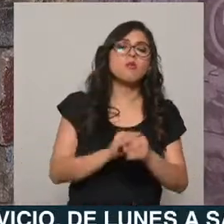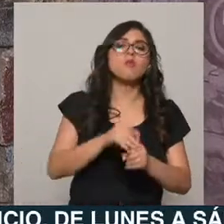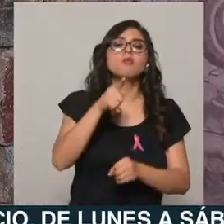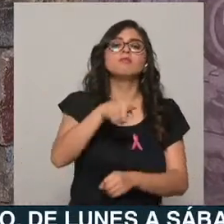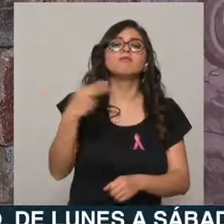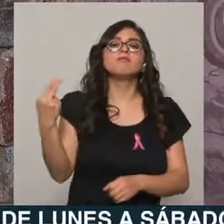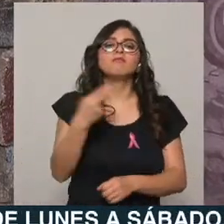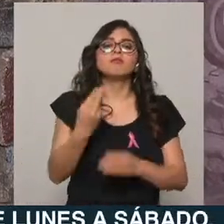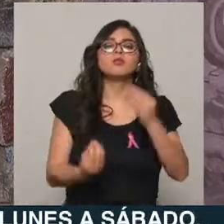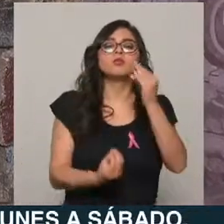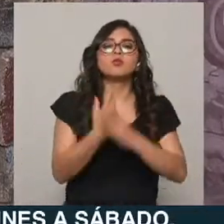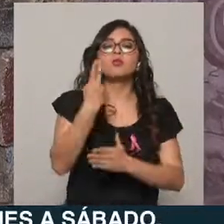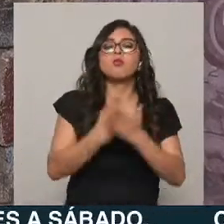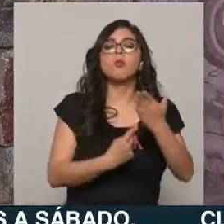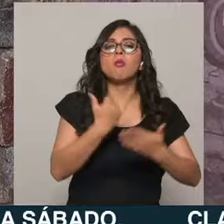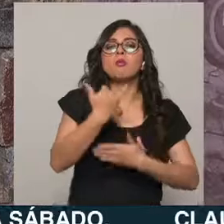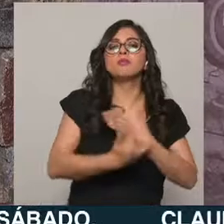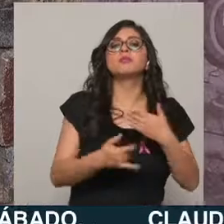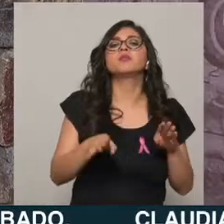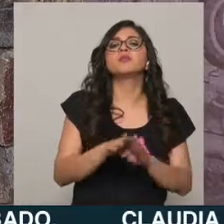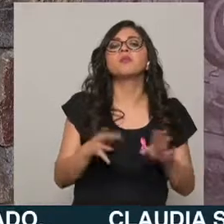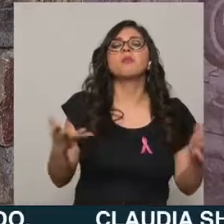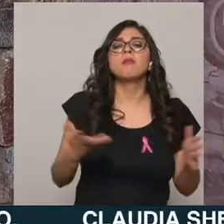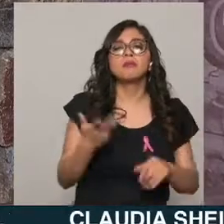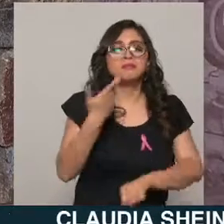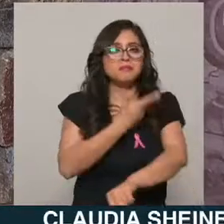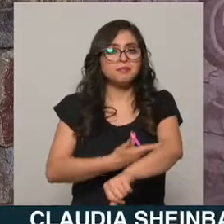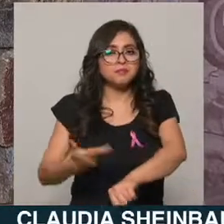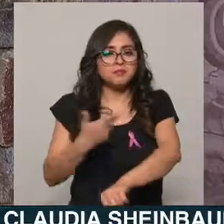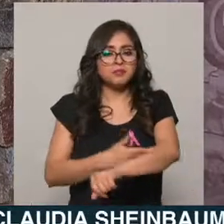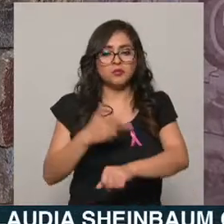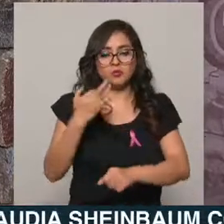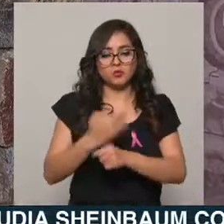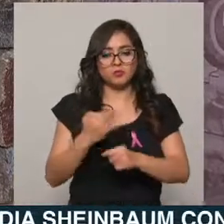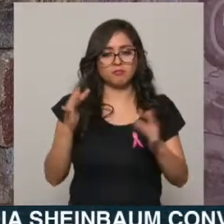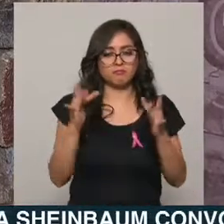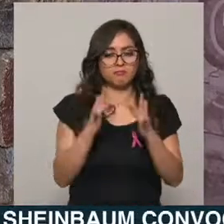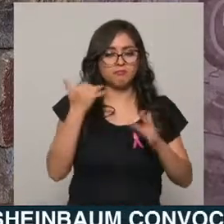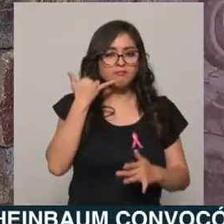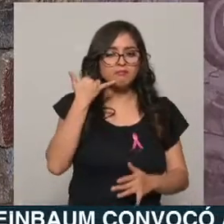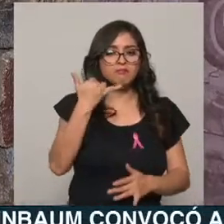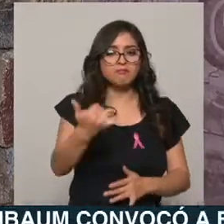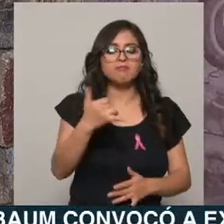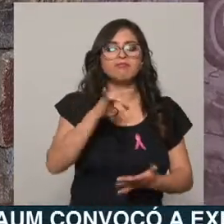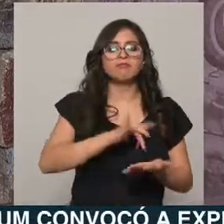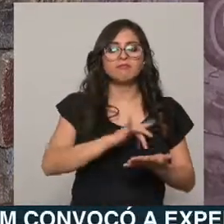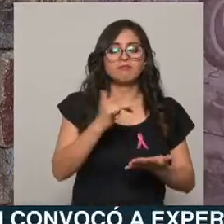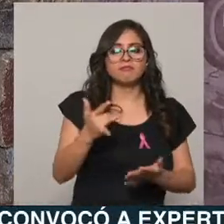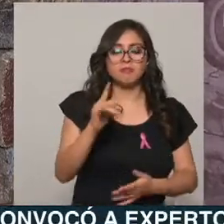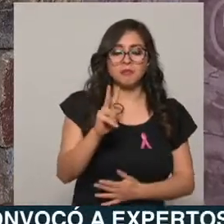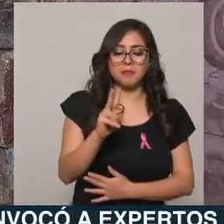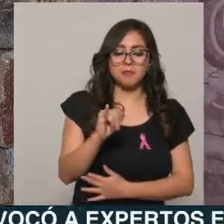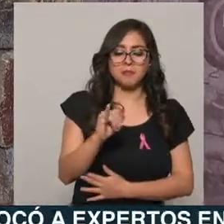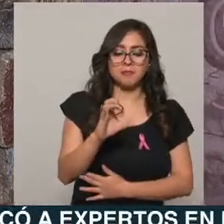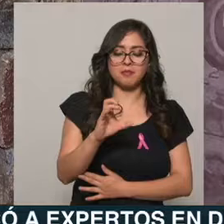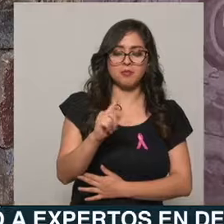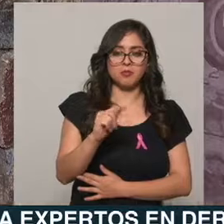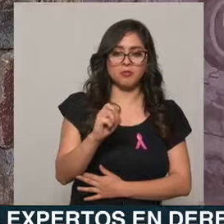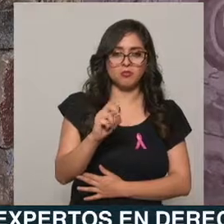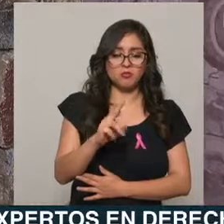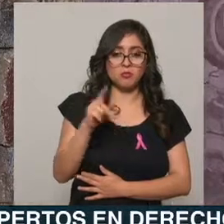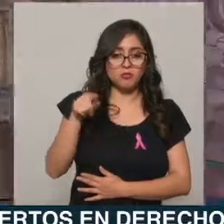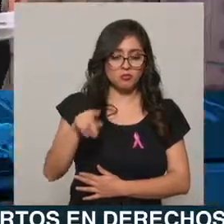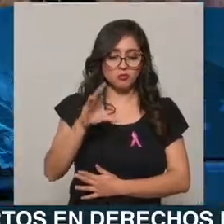sus nuevos proyectos. Para explicarnos cómo resolver este problema tenemos en la línea telefónica y le agradecemos la llamada a Víctor Salgado. Él es